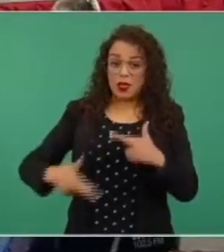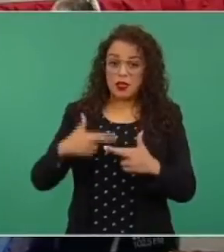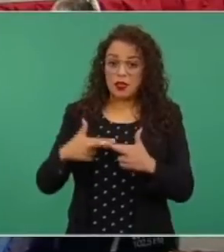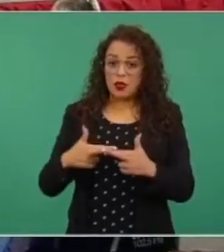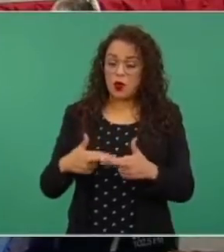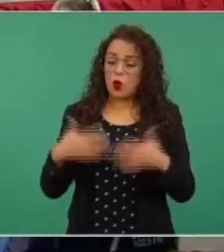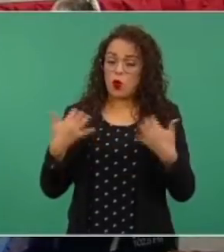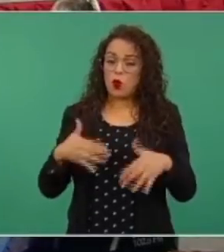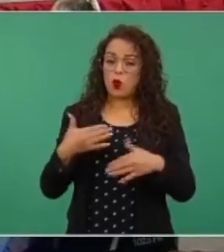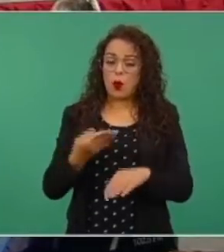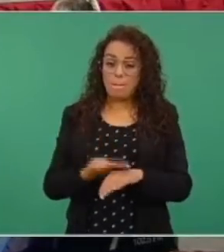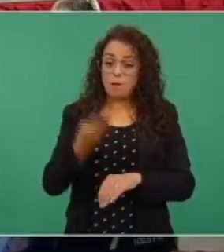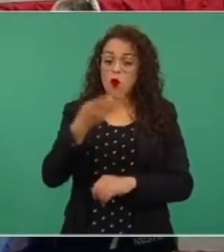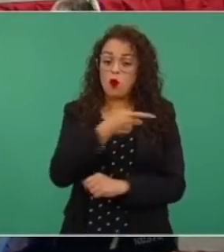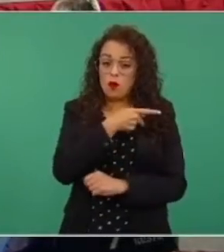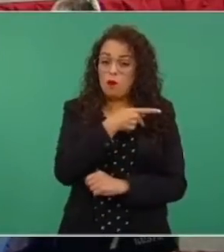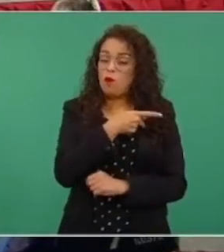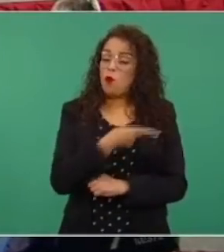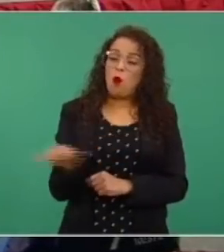pobres. Entonces